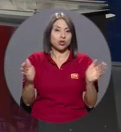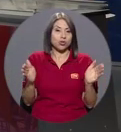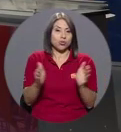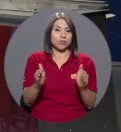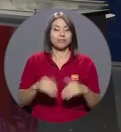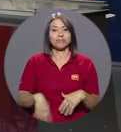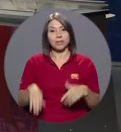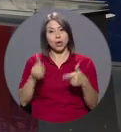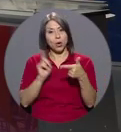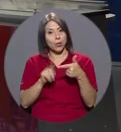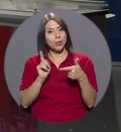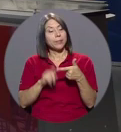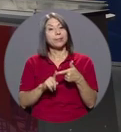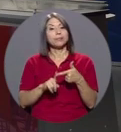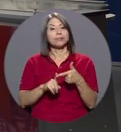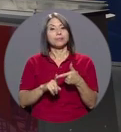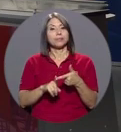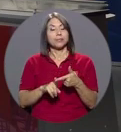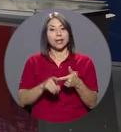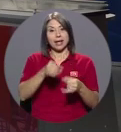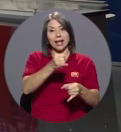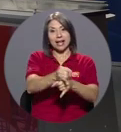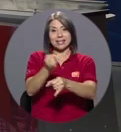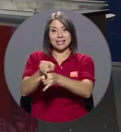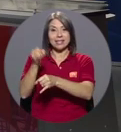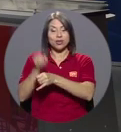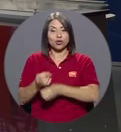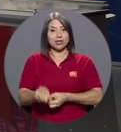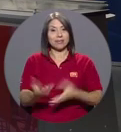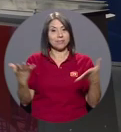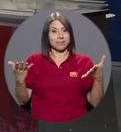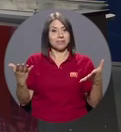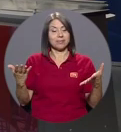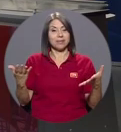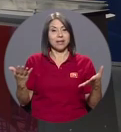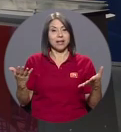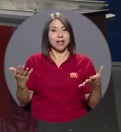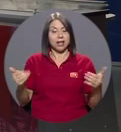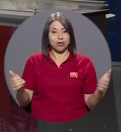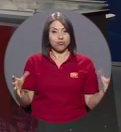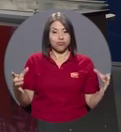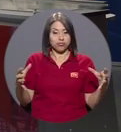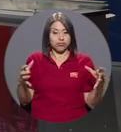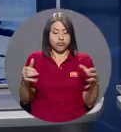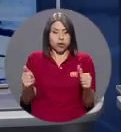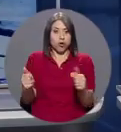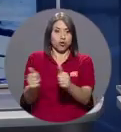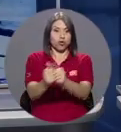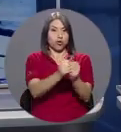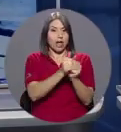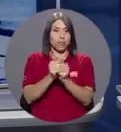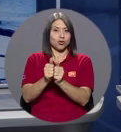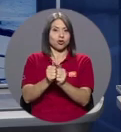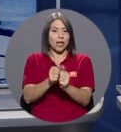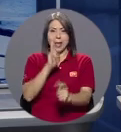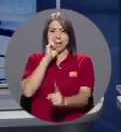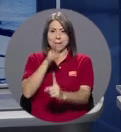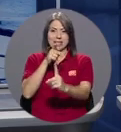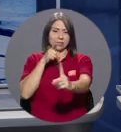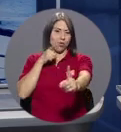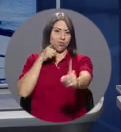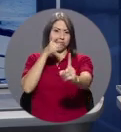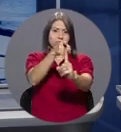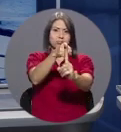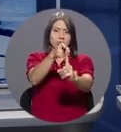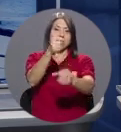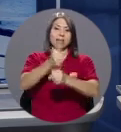los proyectos de pequeña escala. Otro aspecto importante es que las instituciones del Estado nos unamos sobre